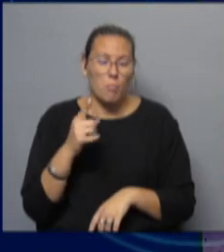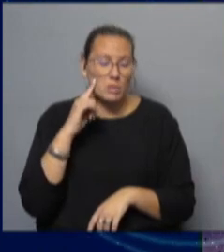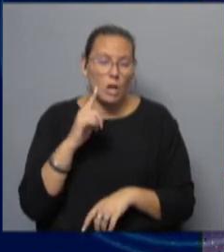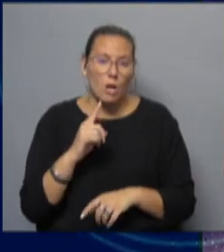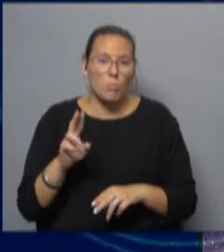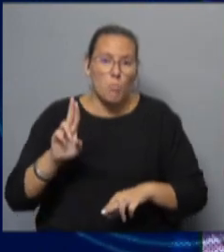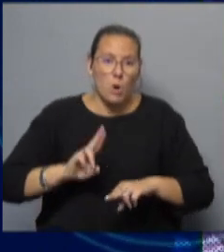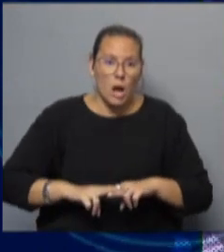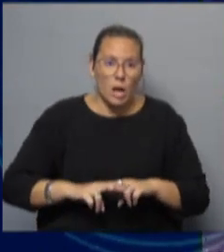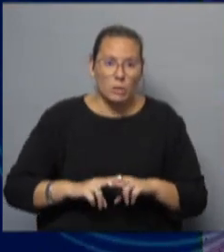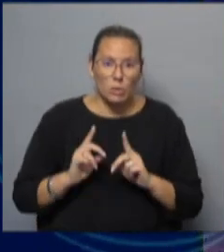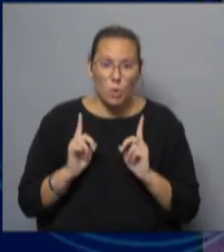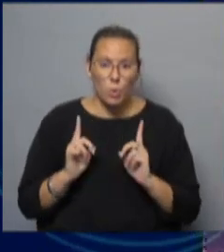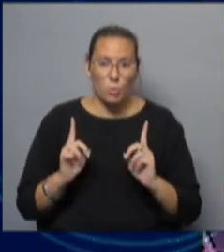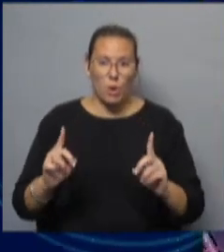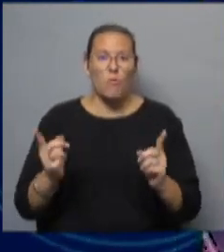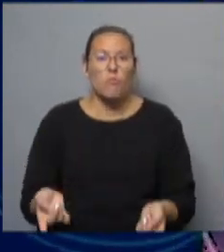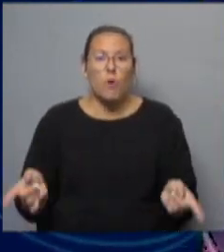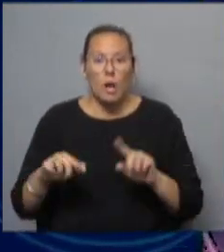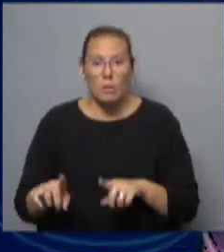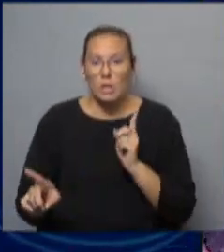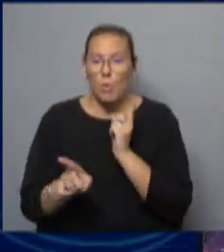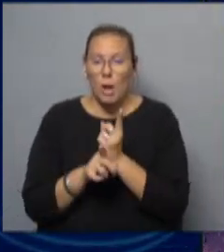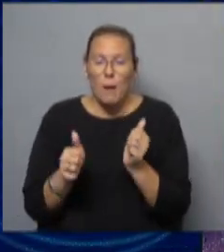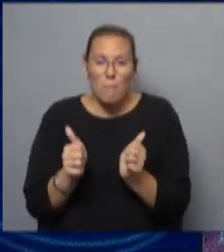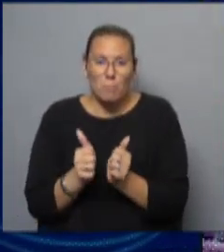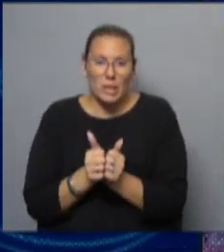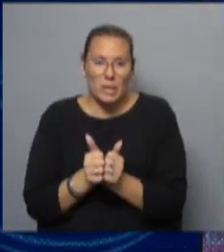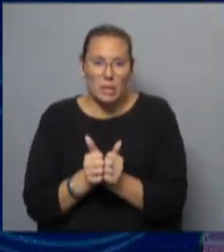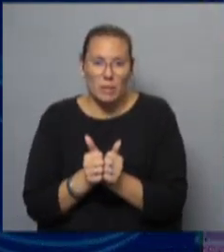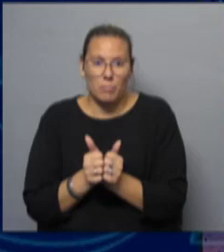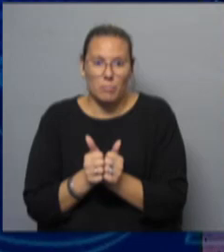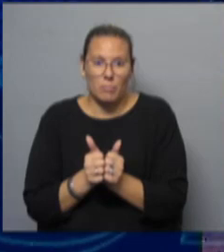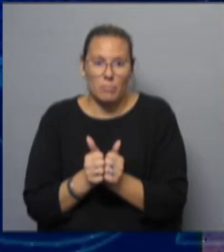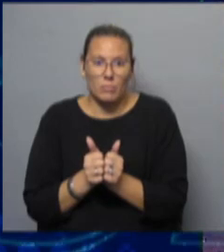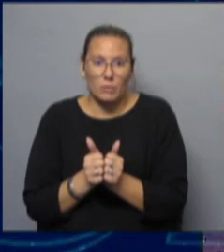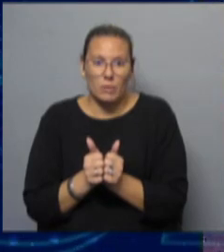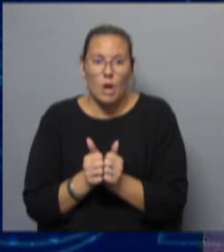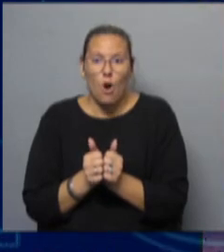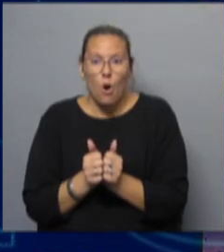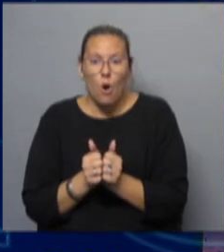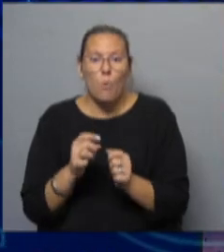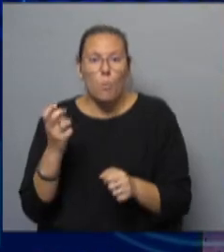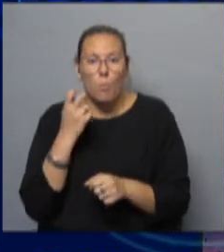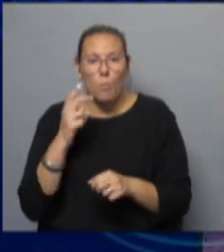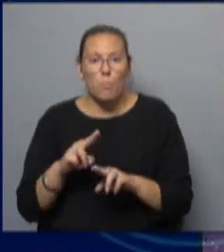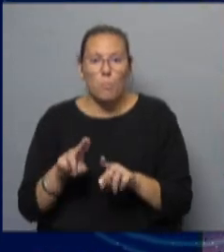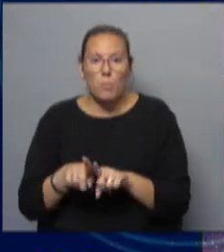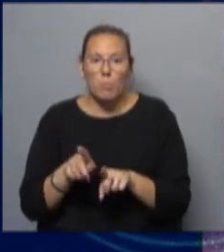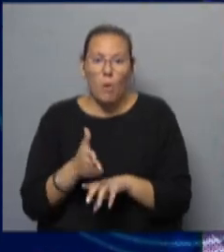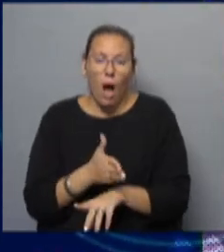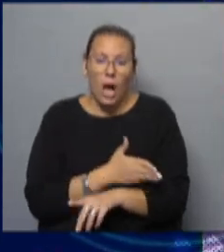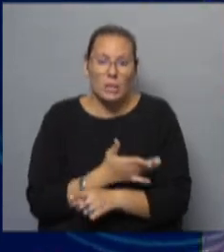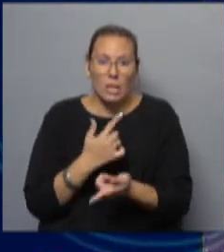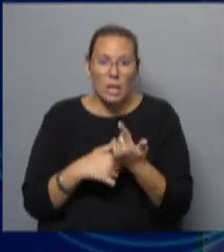está ya todo lo daban por muerto vuelve se reencuentra con su pareja y tratan de cómo volver a lo que eran antes y